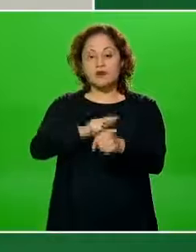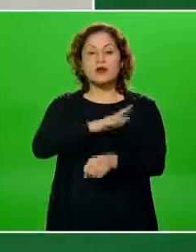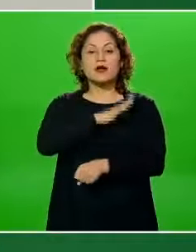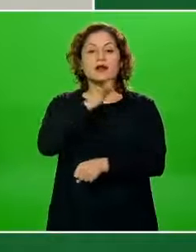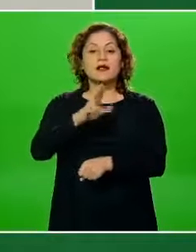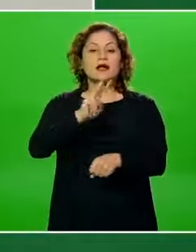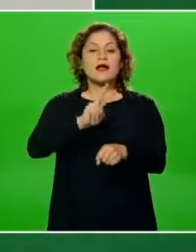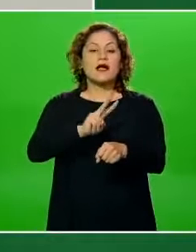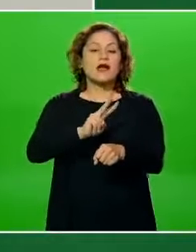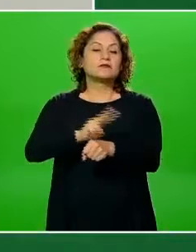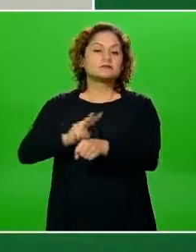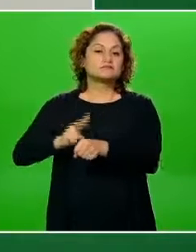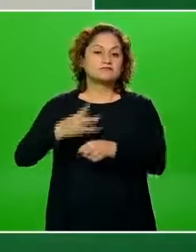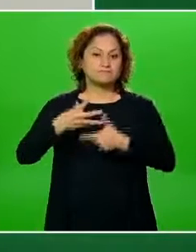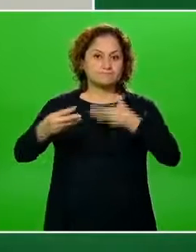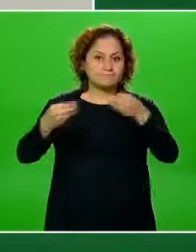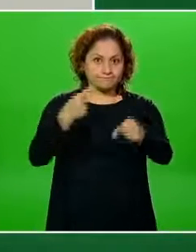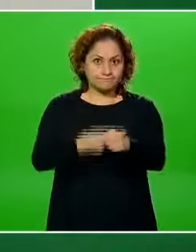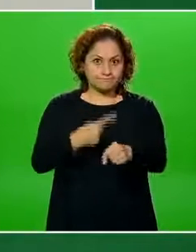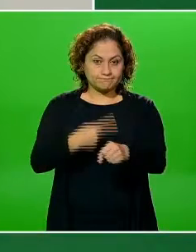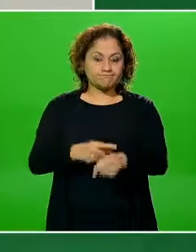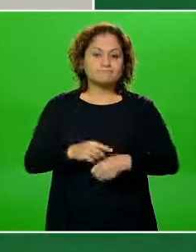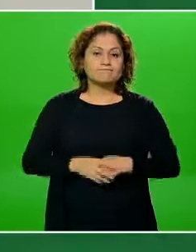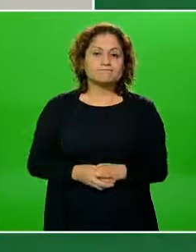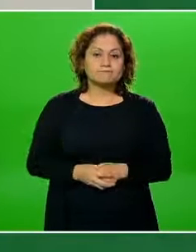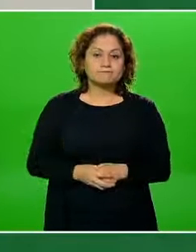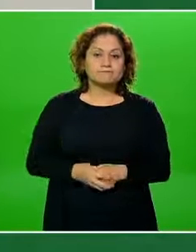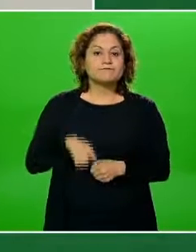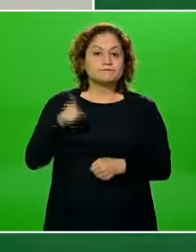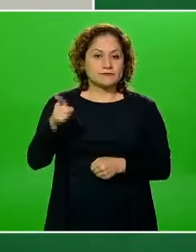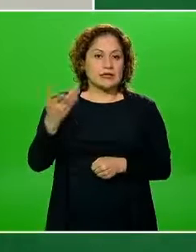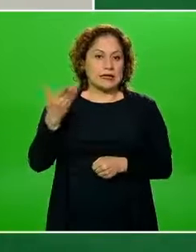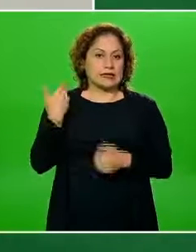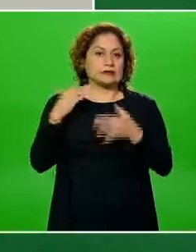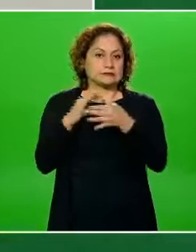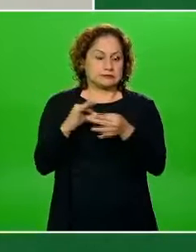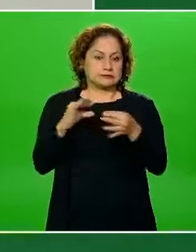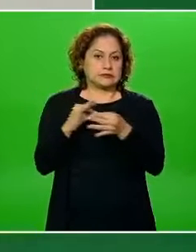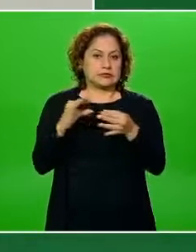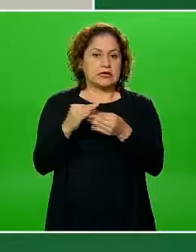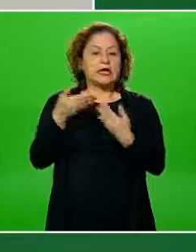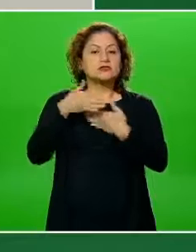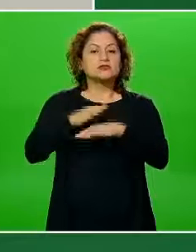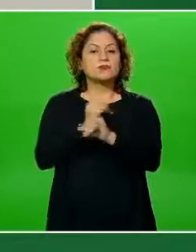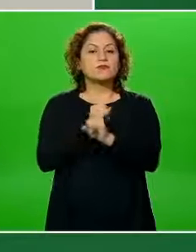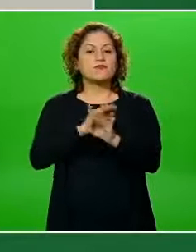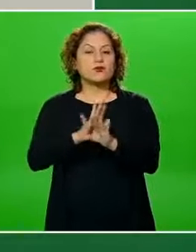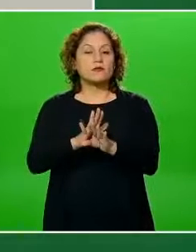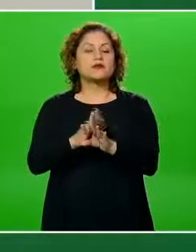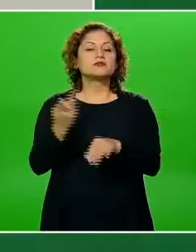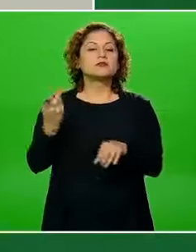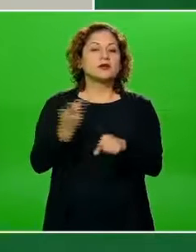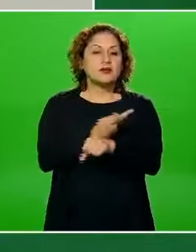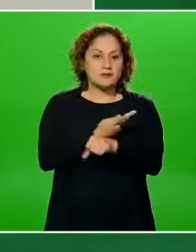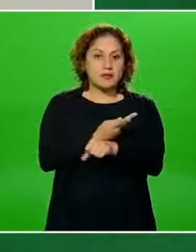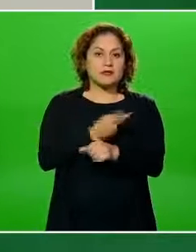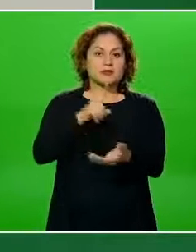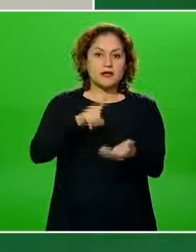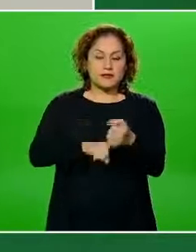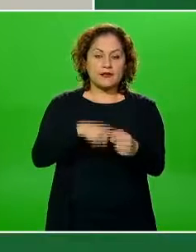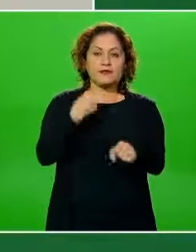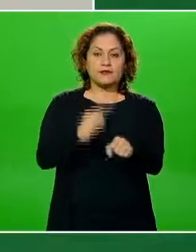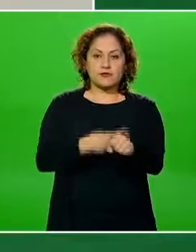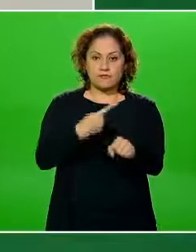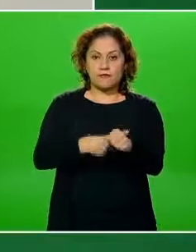Epidemiología, que nos da obviamente la actualización del comportamiento epidémico de la epidemia